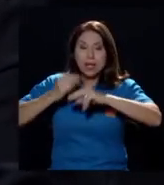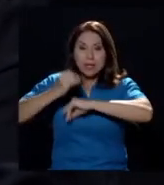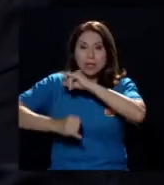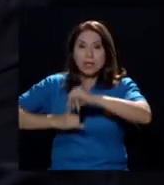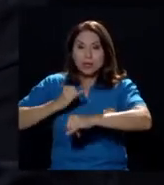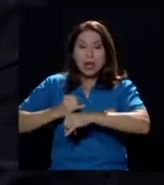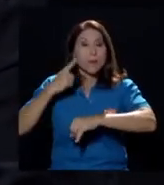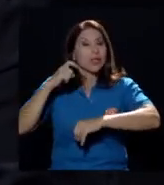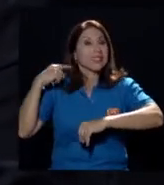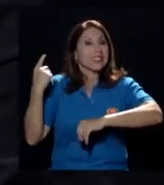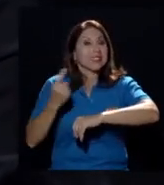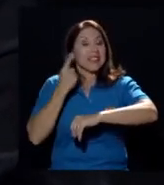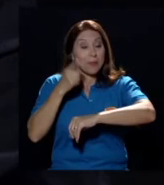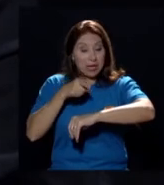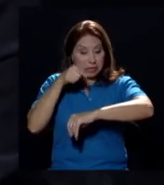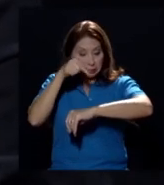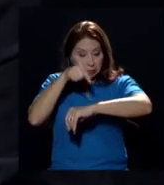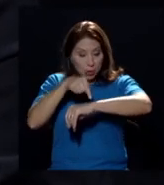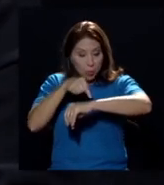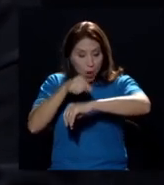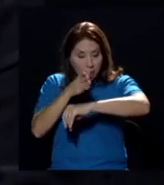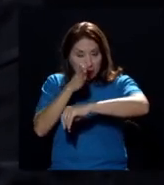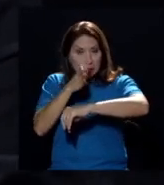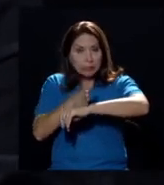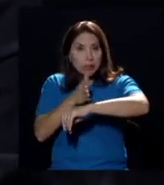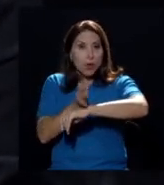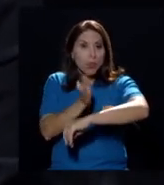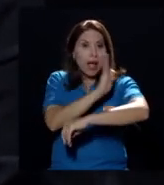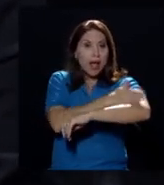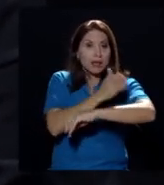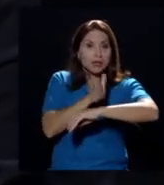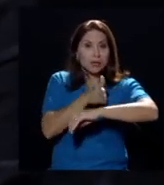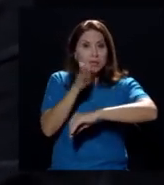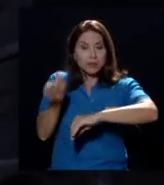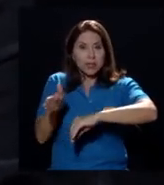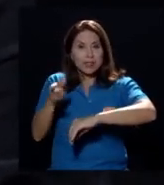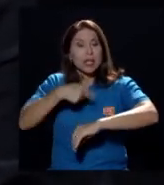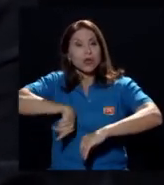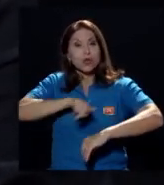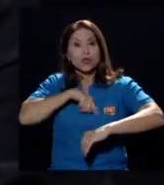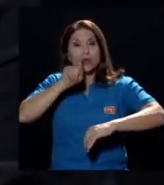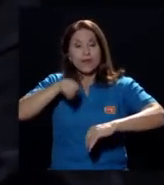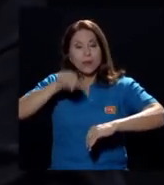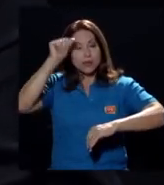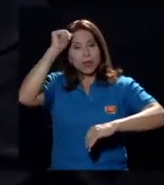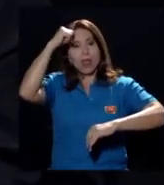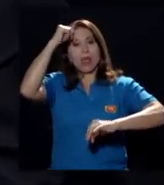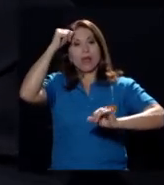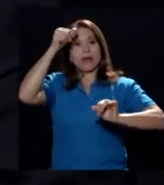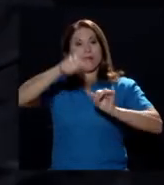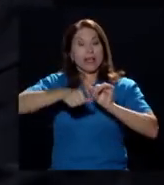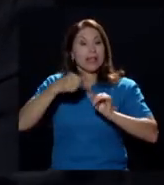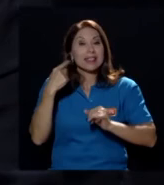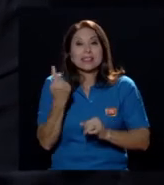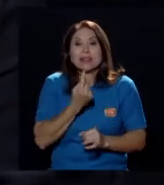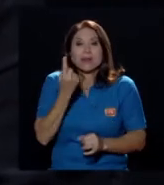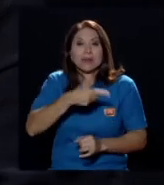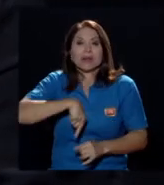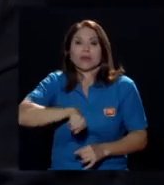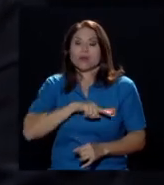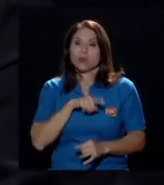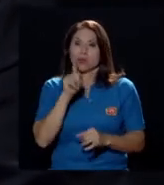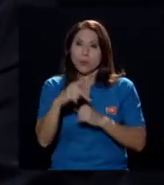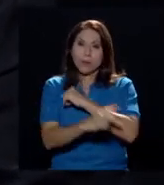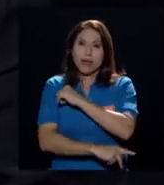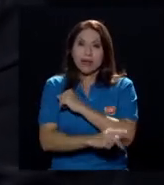primero, asegurarse que el esfuerzo que veníamos haciendo, somos un país pequeño y la integración con el mundo es clave para nuestro